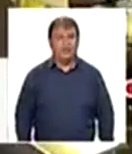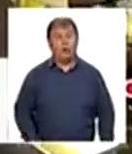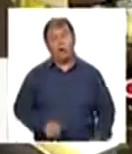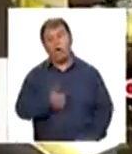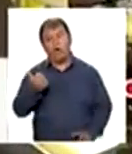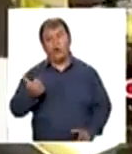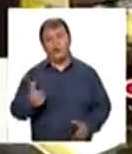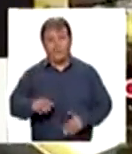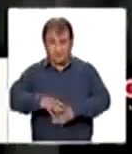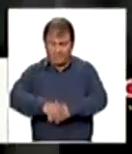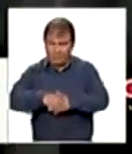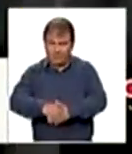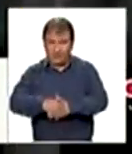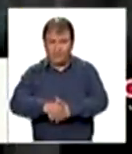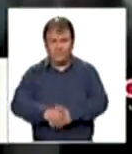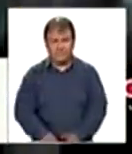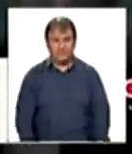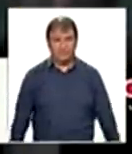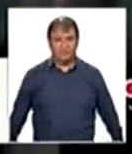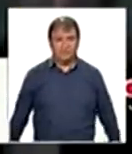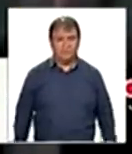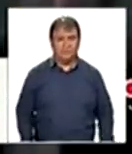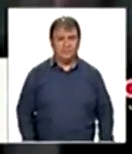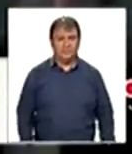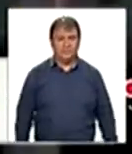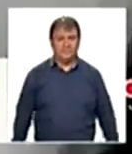Otros los saludaban.